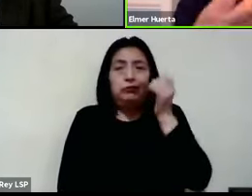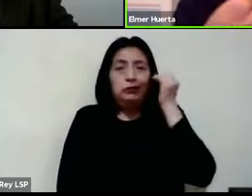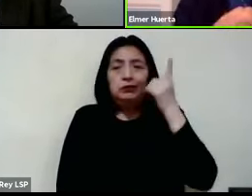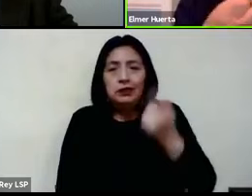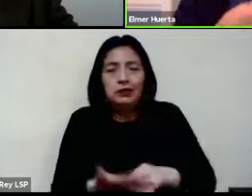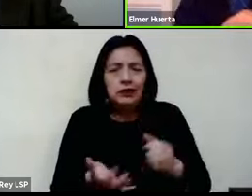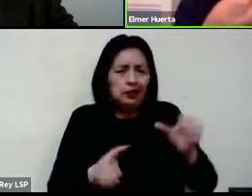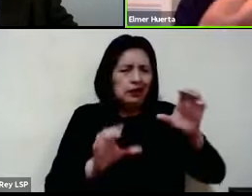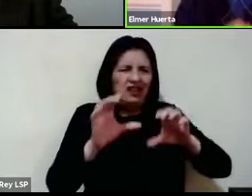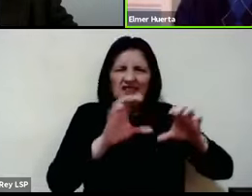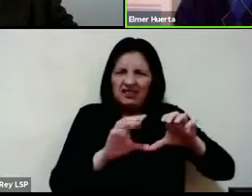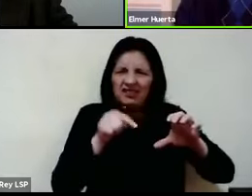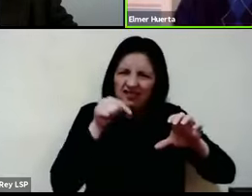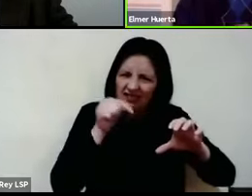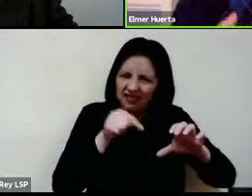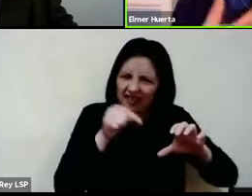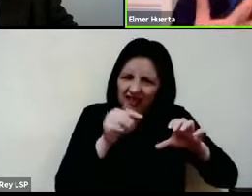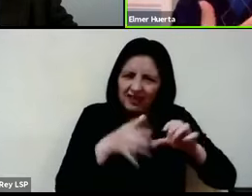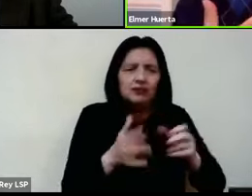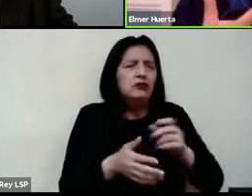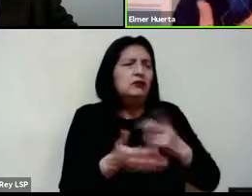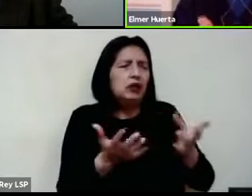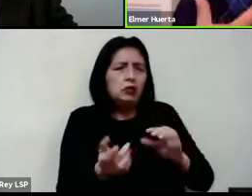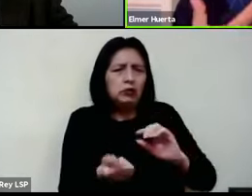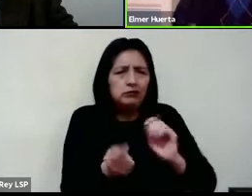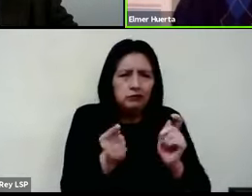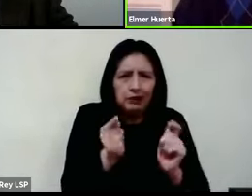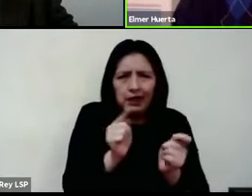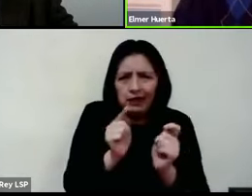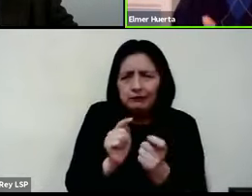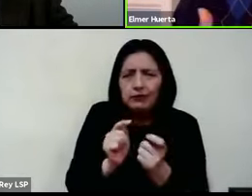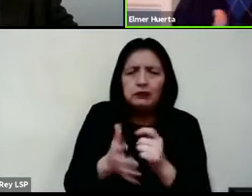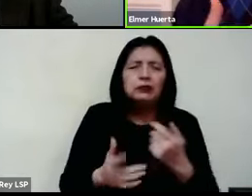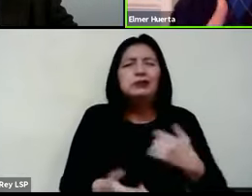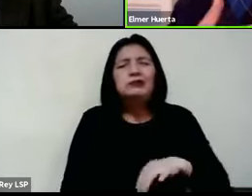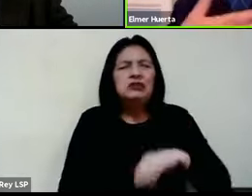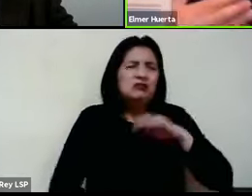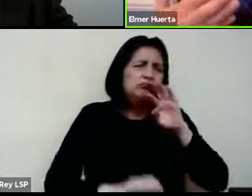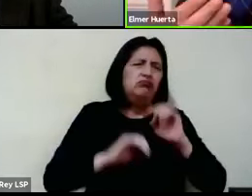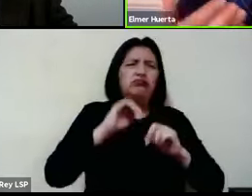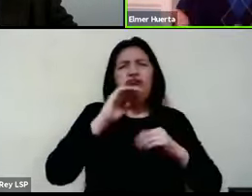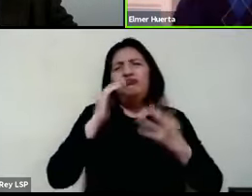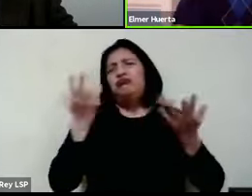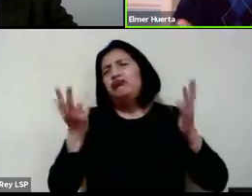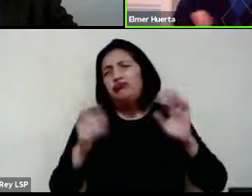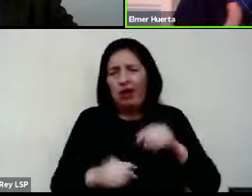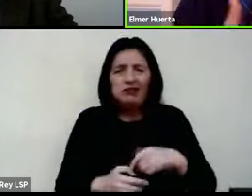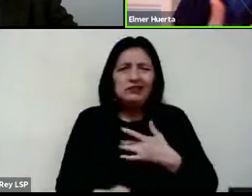ciencia es una disciplina dinámica, vamos a sentirnos frustrados con lo que a veces